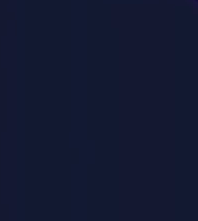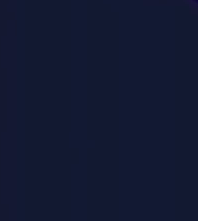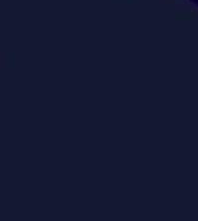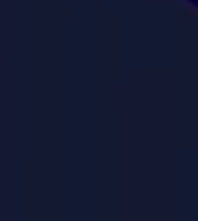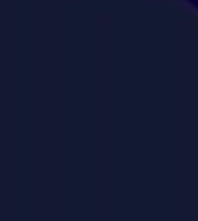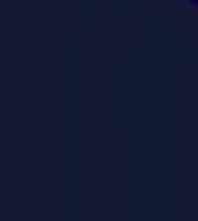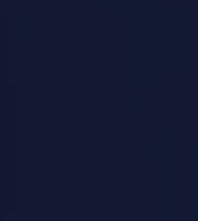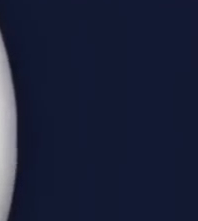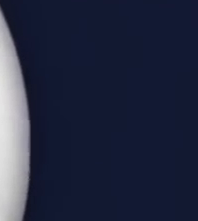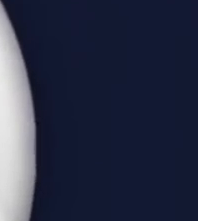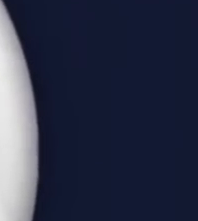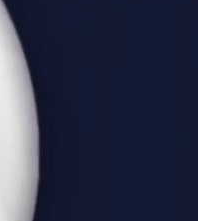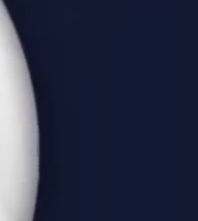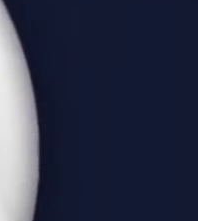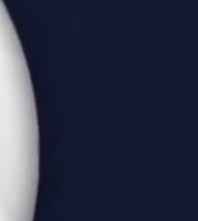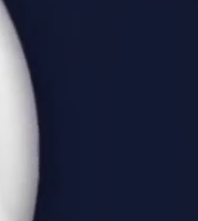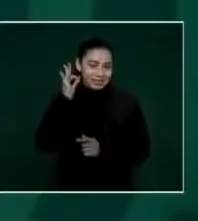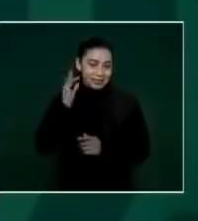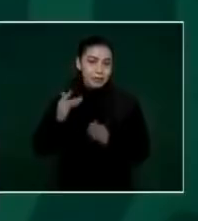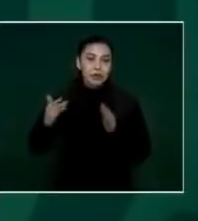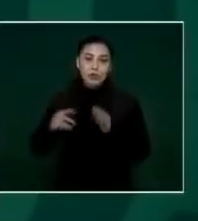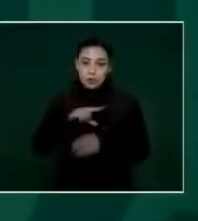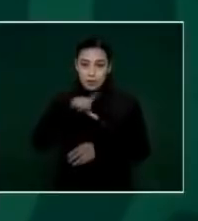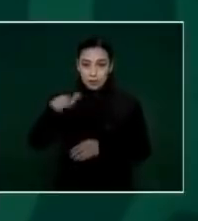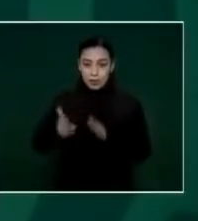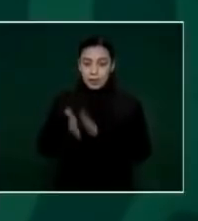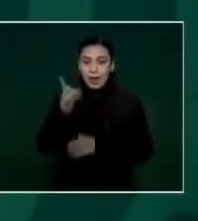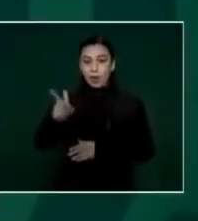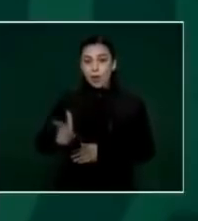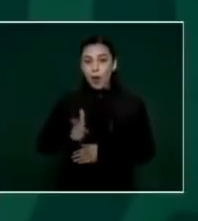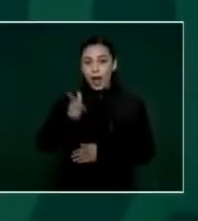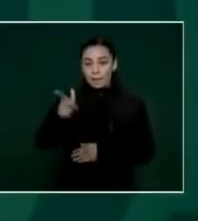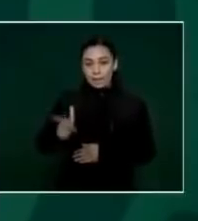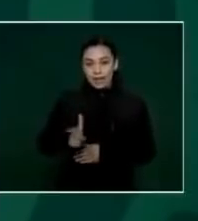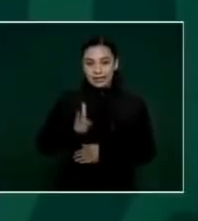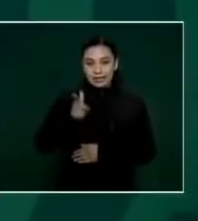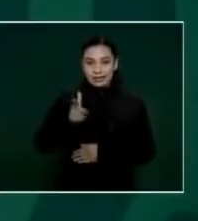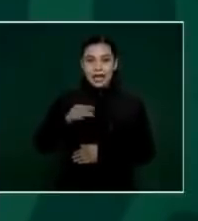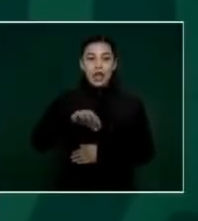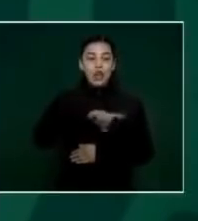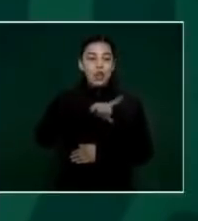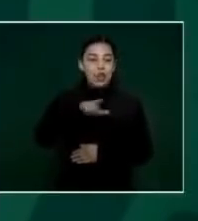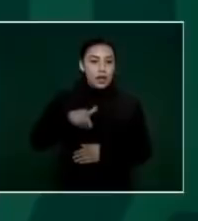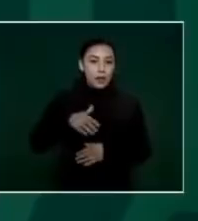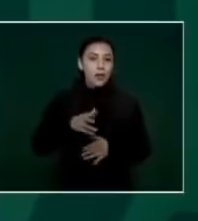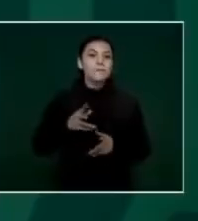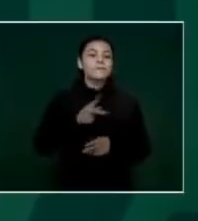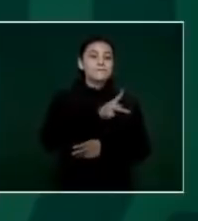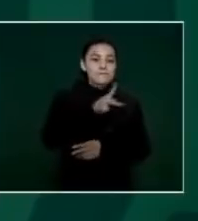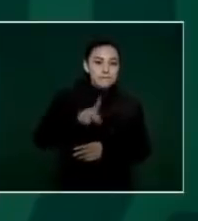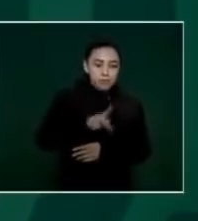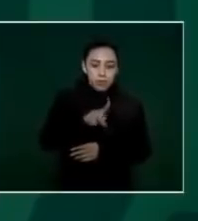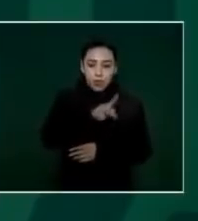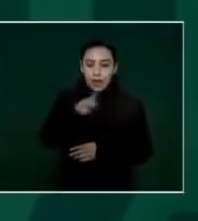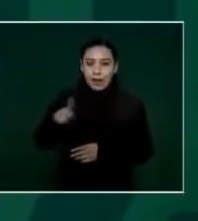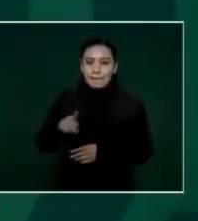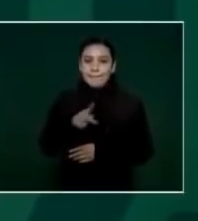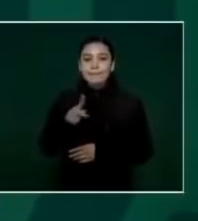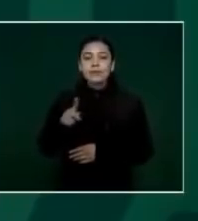En su conferencia mañanera de este viernes en Sonora, el presidente López Obrador rechazó que haya